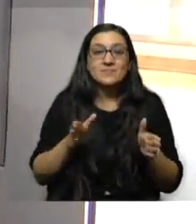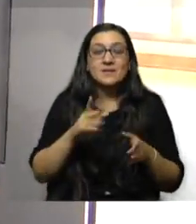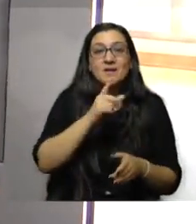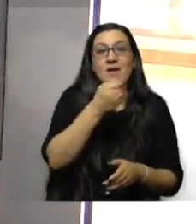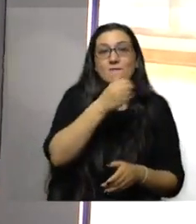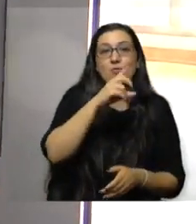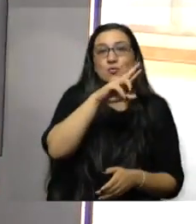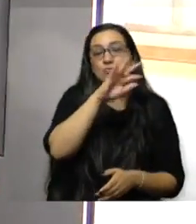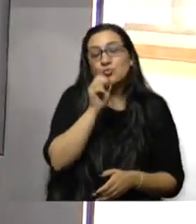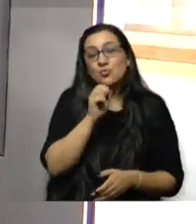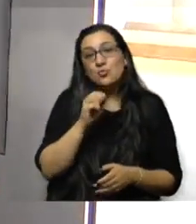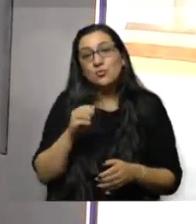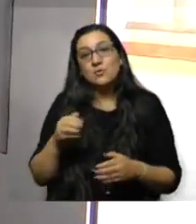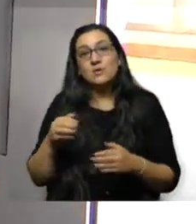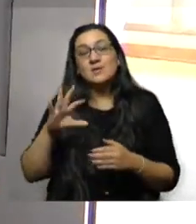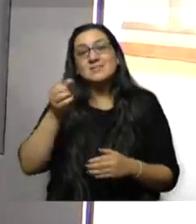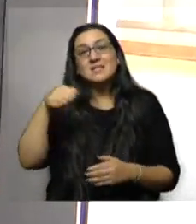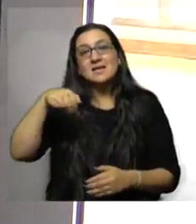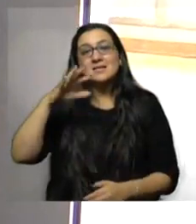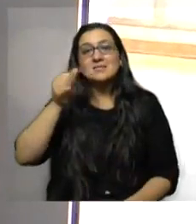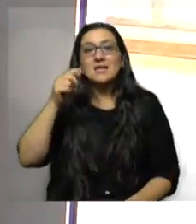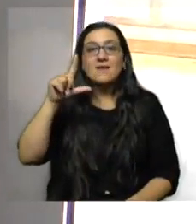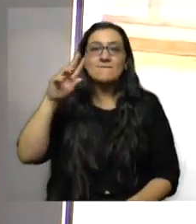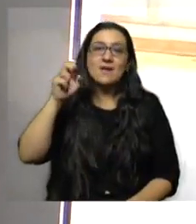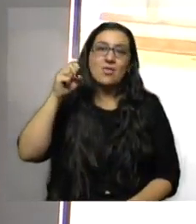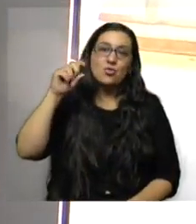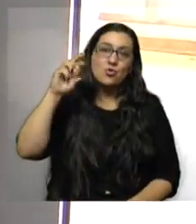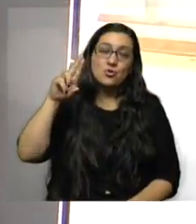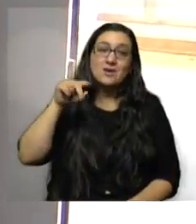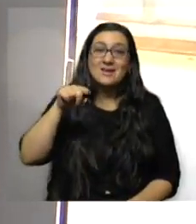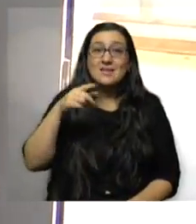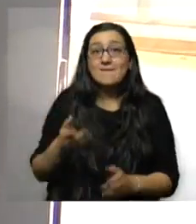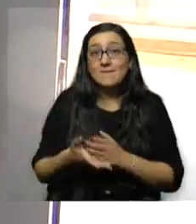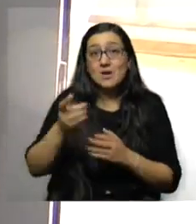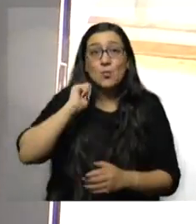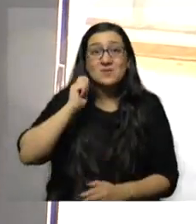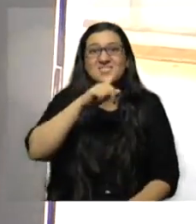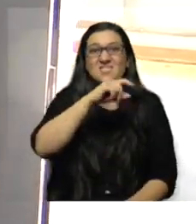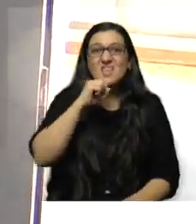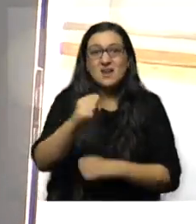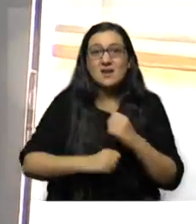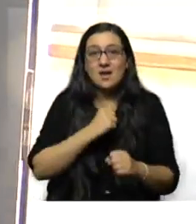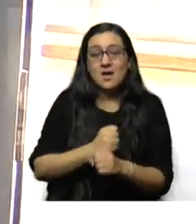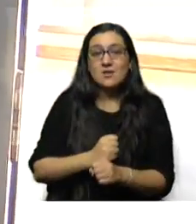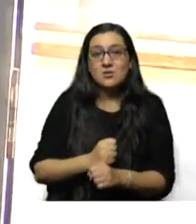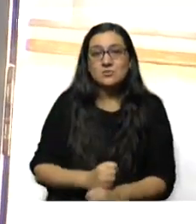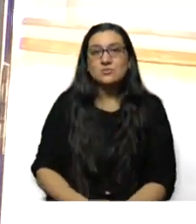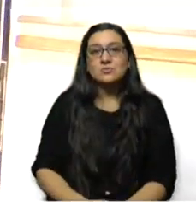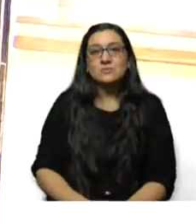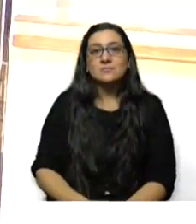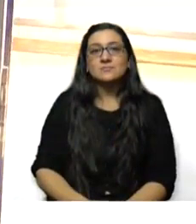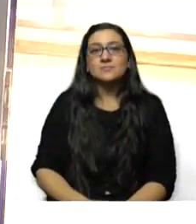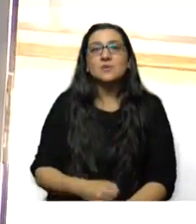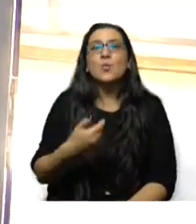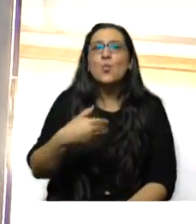Ramírez y San Salvador. Esta escuela que va rumbo a los 100 años. Hay un grupo de investigación que intenta delimitar, bueno, esta escuela,